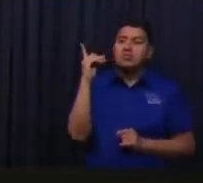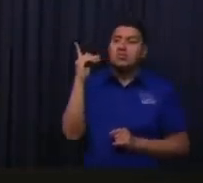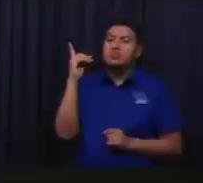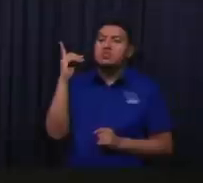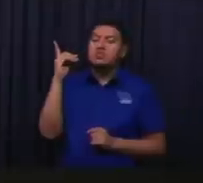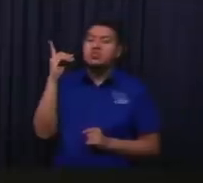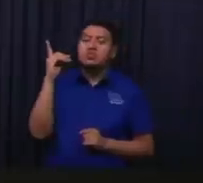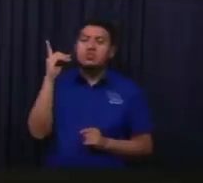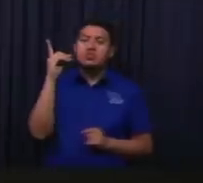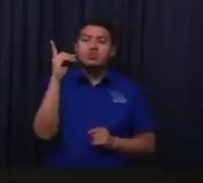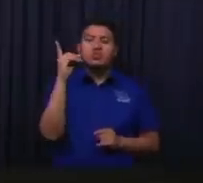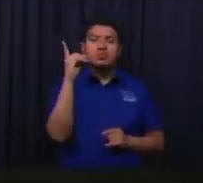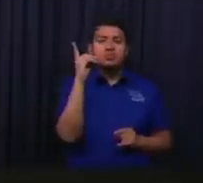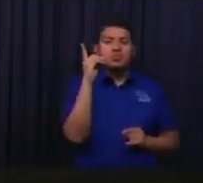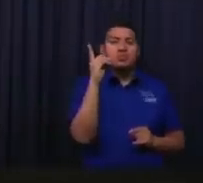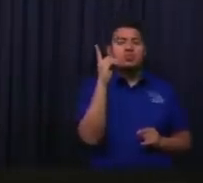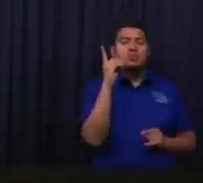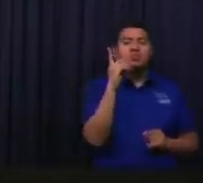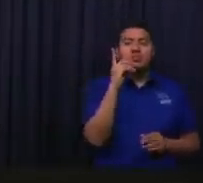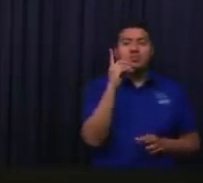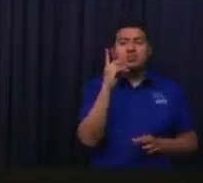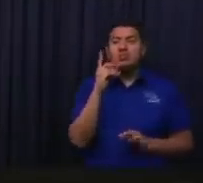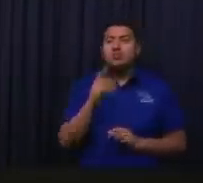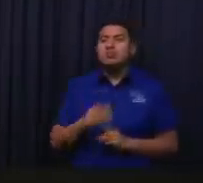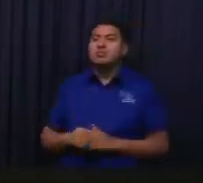Aquí vienen dos jovencitos,